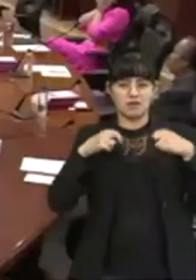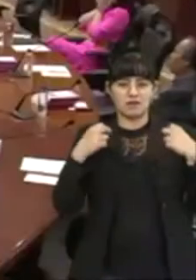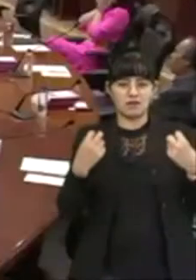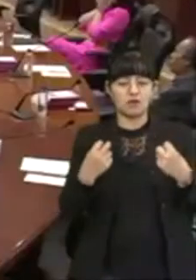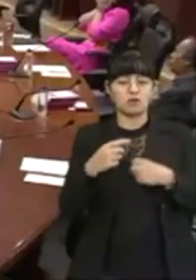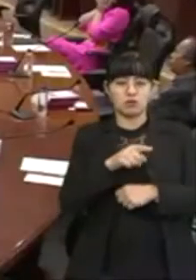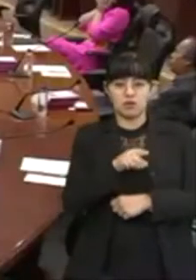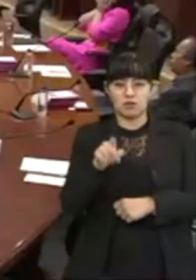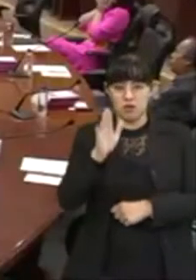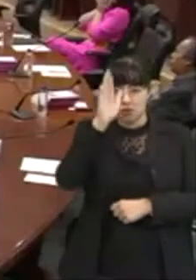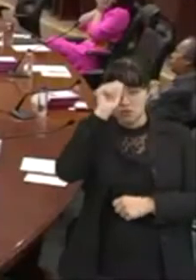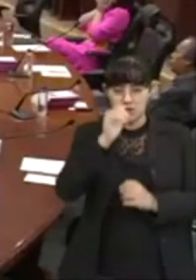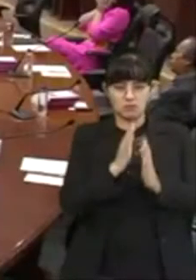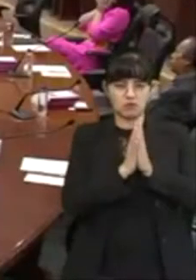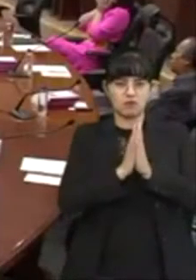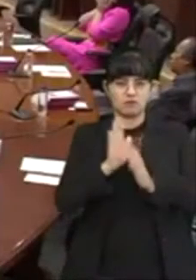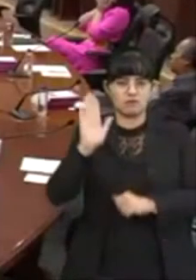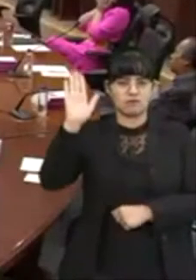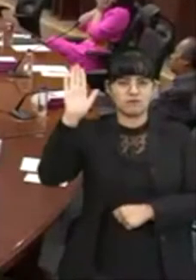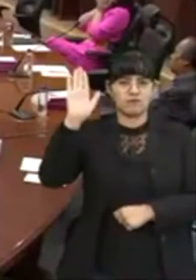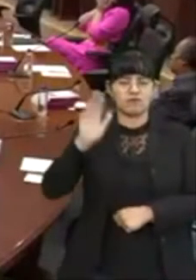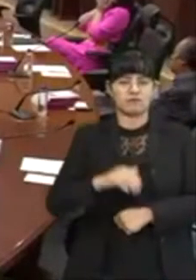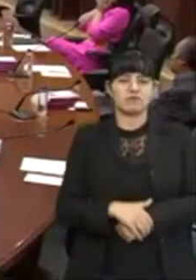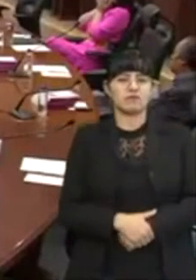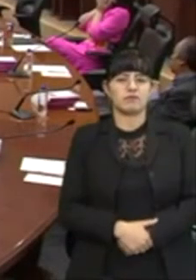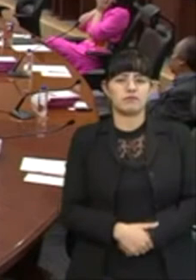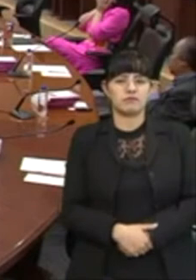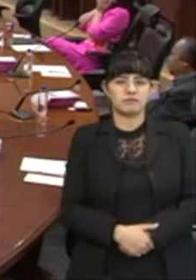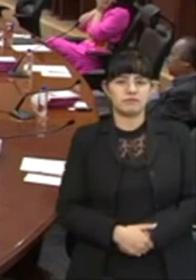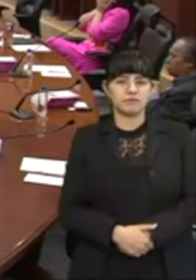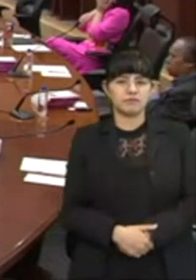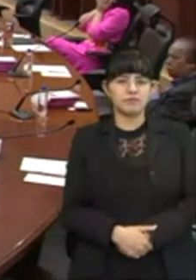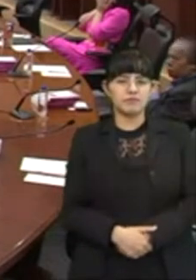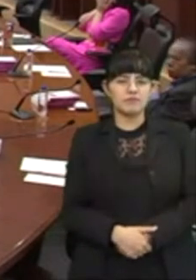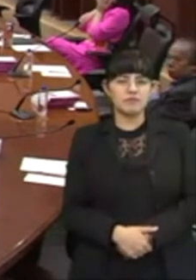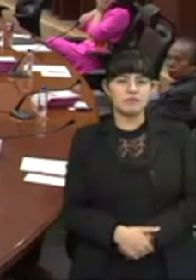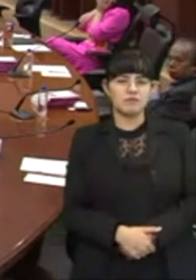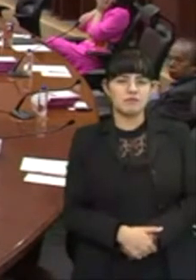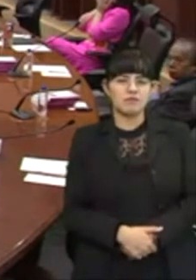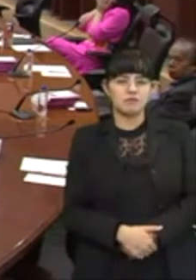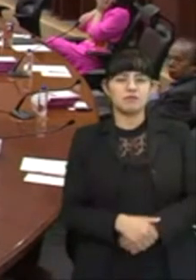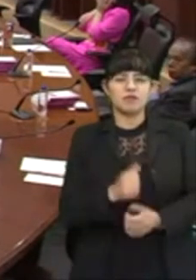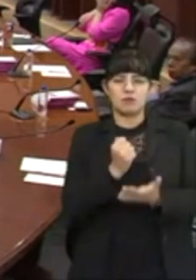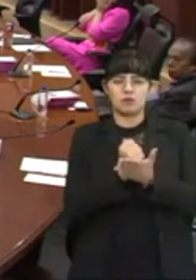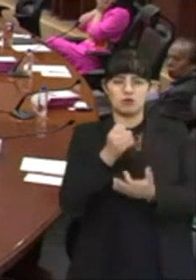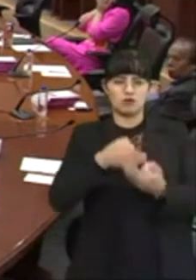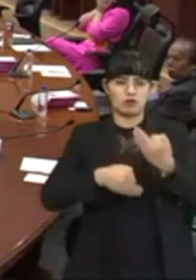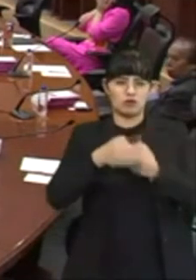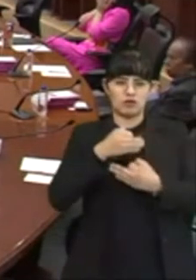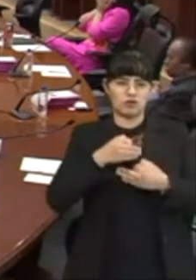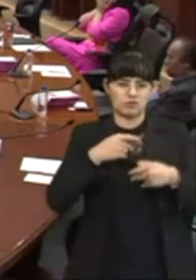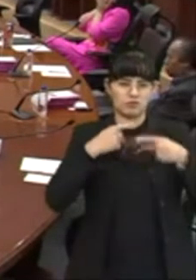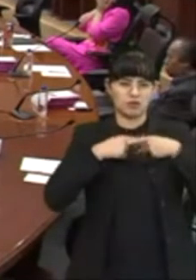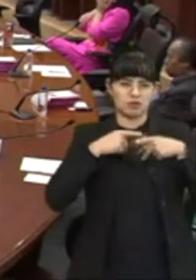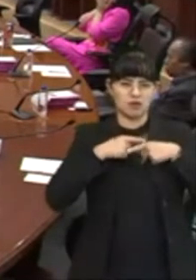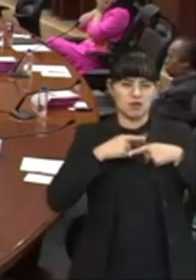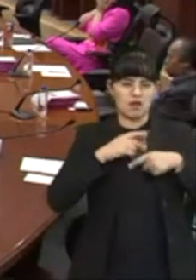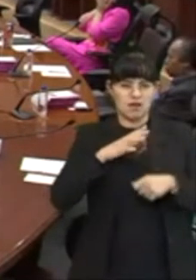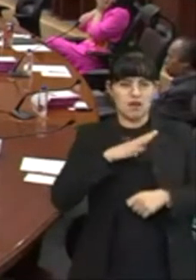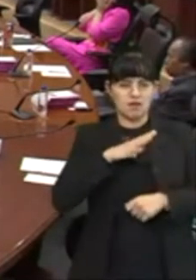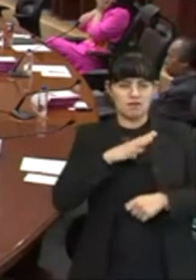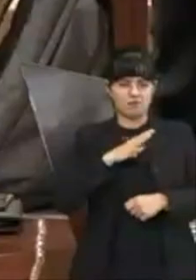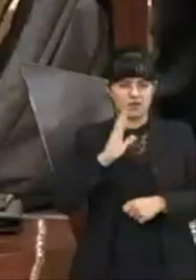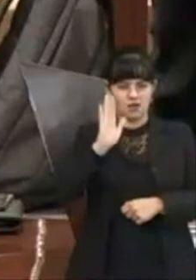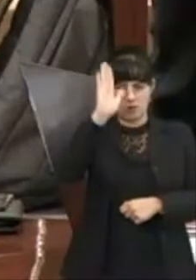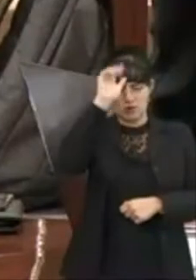Cardiel Soto es abogado por la Universidad Juárez de Durango, además de tener dos maestrías, una en logística integral,